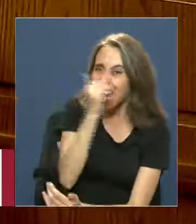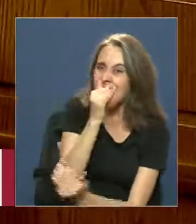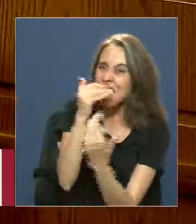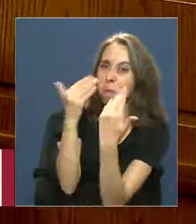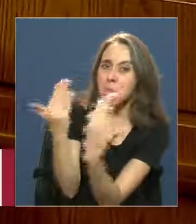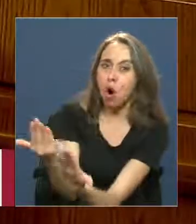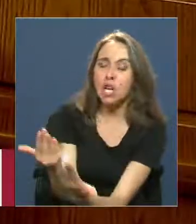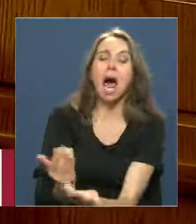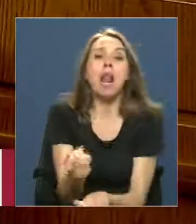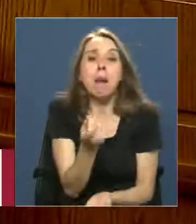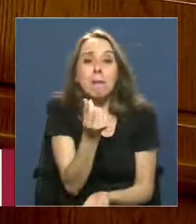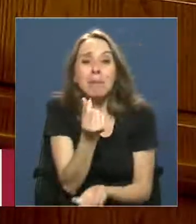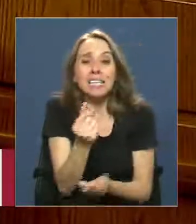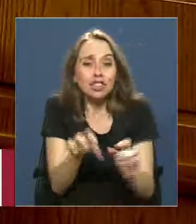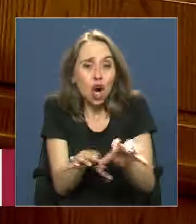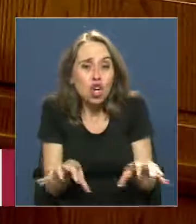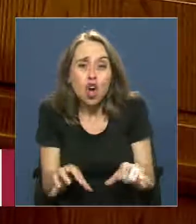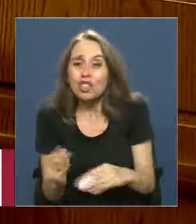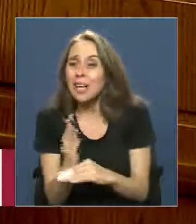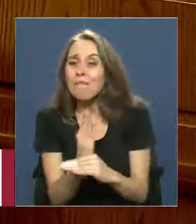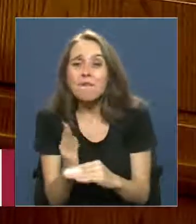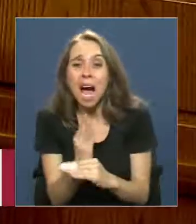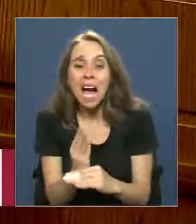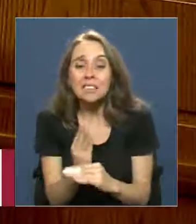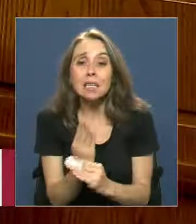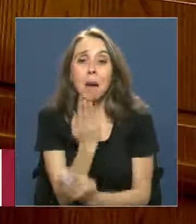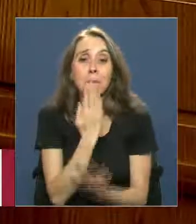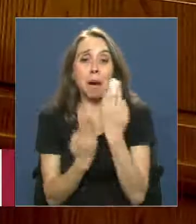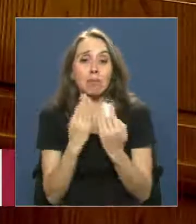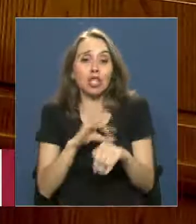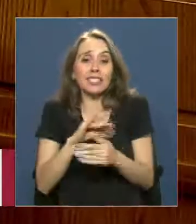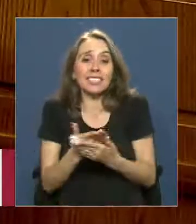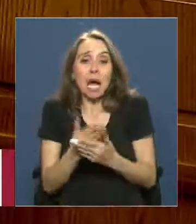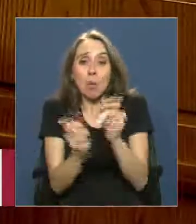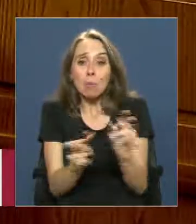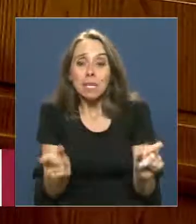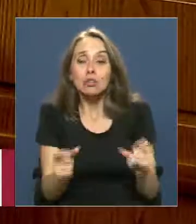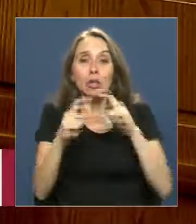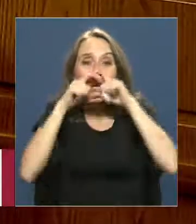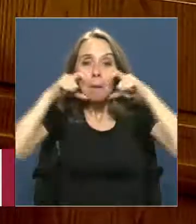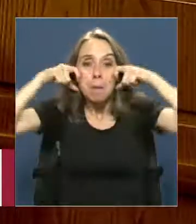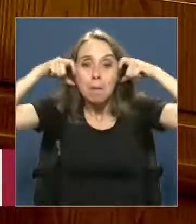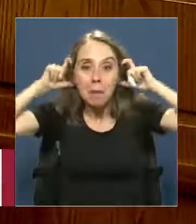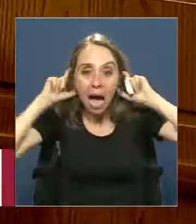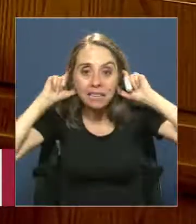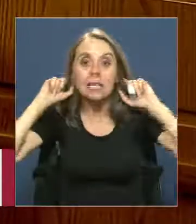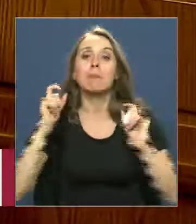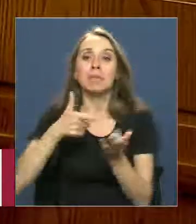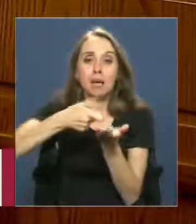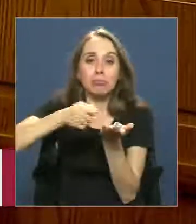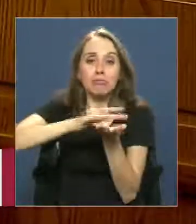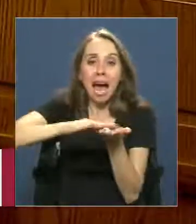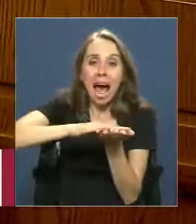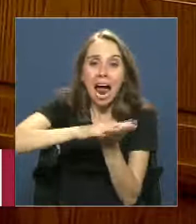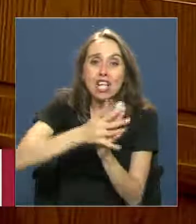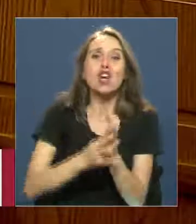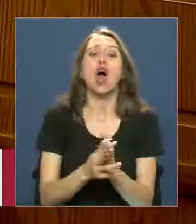como es subir los precios de elementos esenciales para proteger la salud de la población, como la mascarilla, el alcohol gel o los